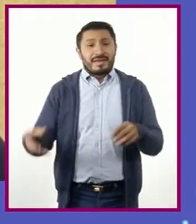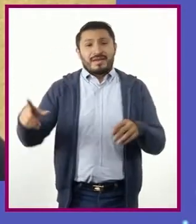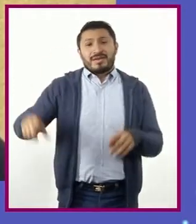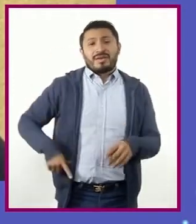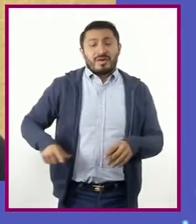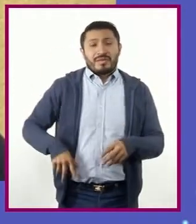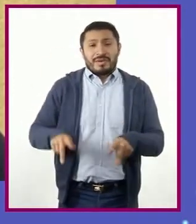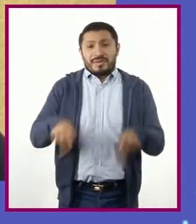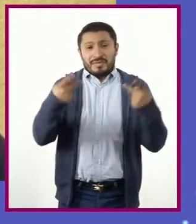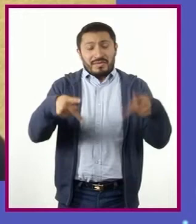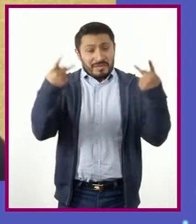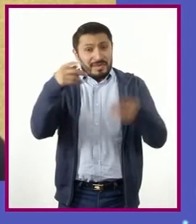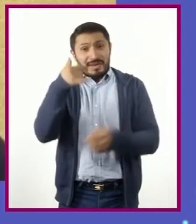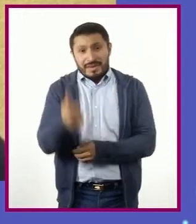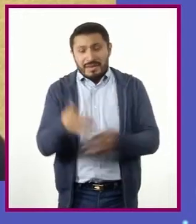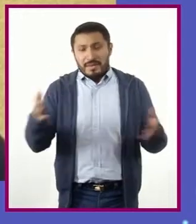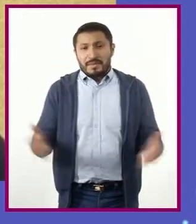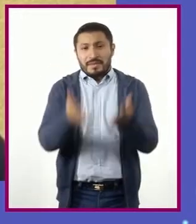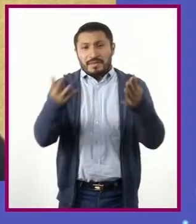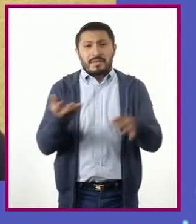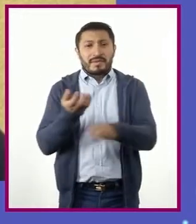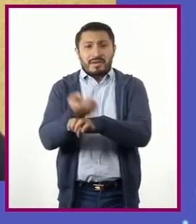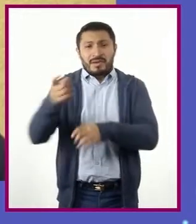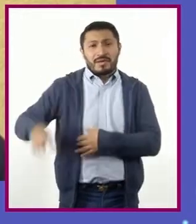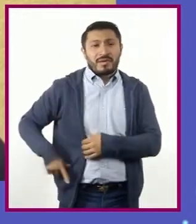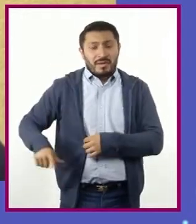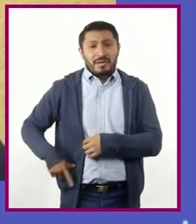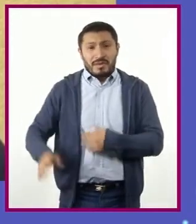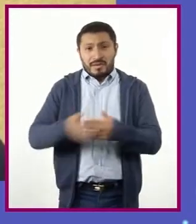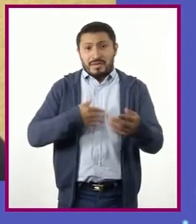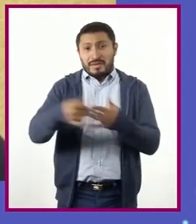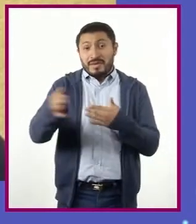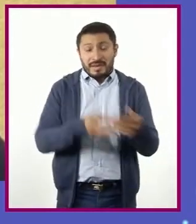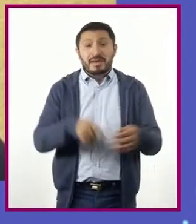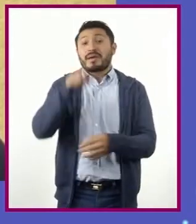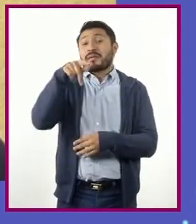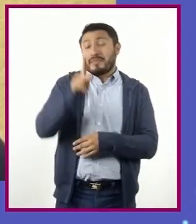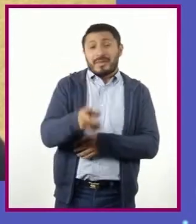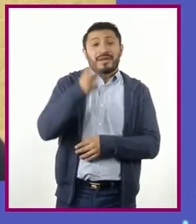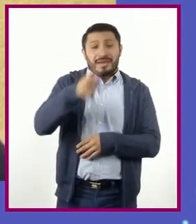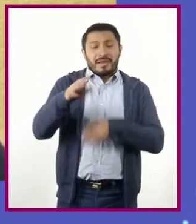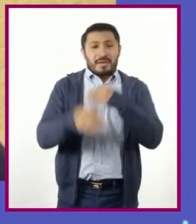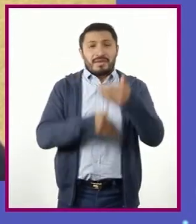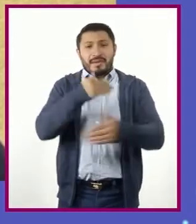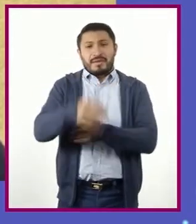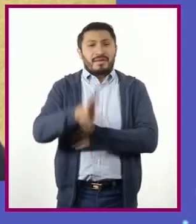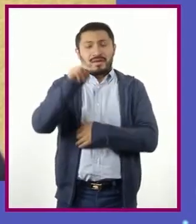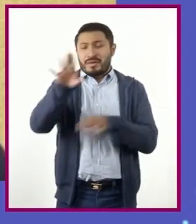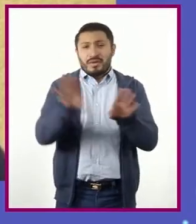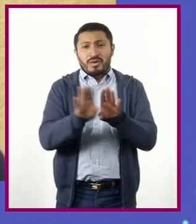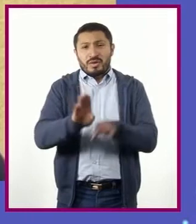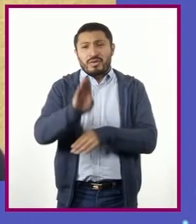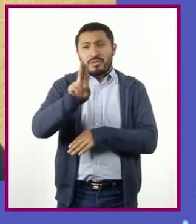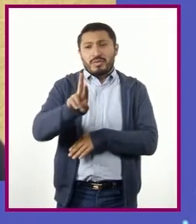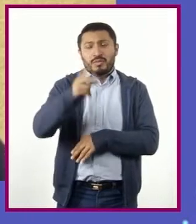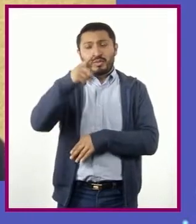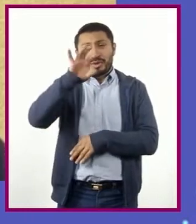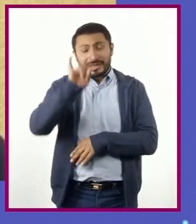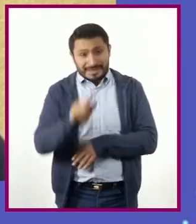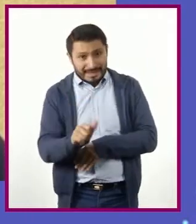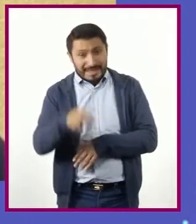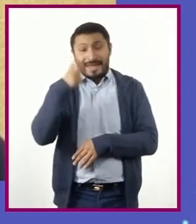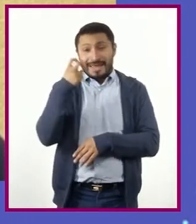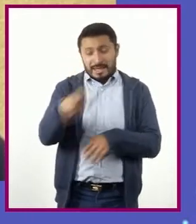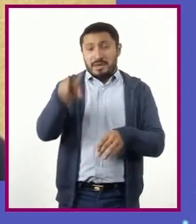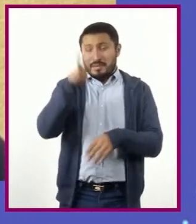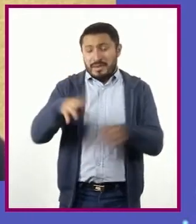el fortalecimiento de los estados modernos. Sin embargo, esta evolución no favorece a la burguesía, que es quien